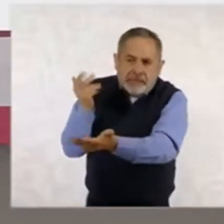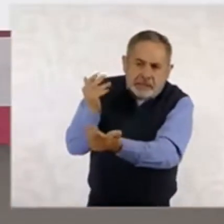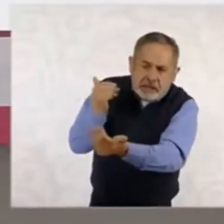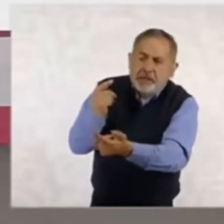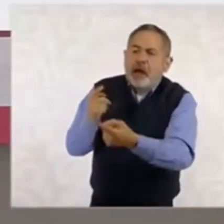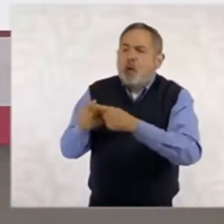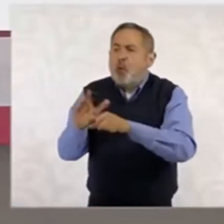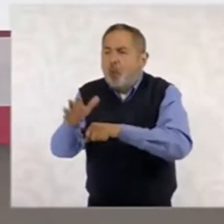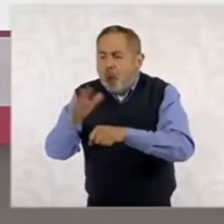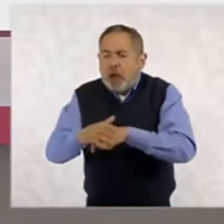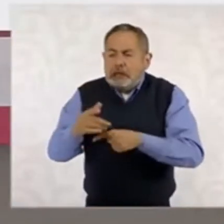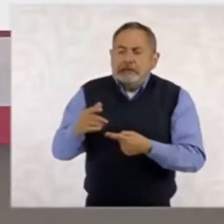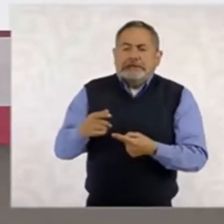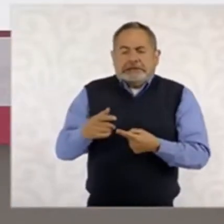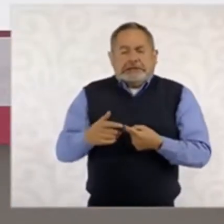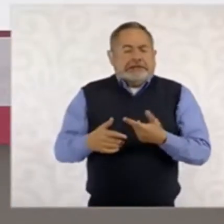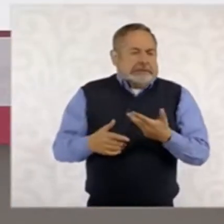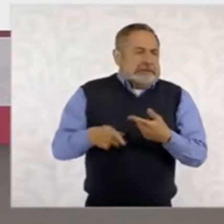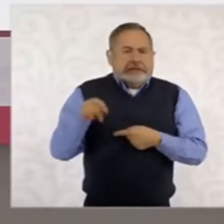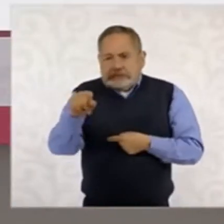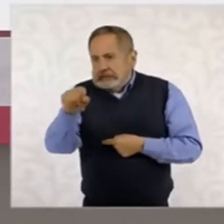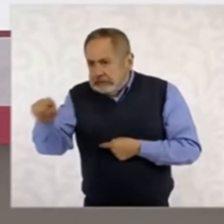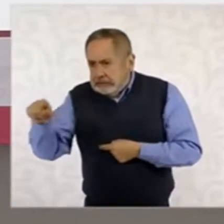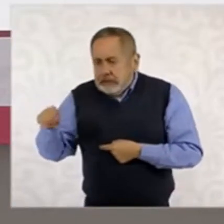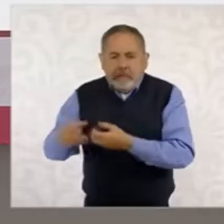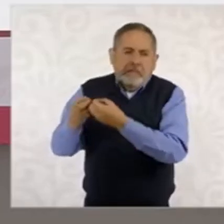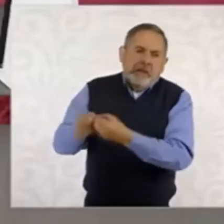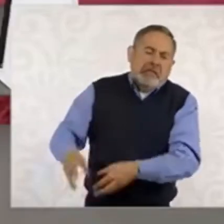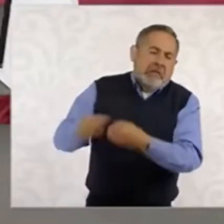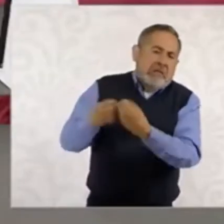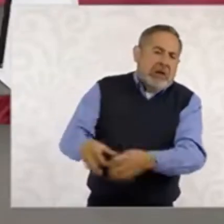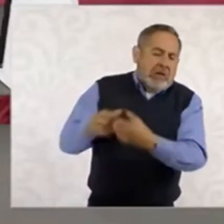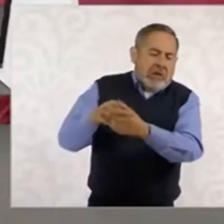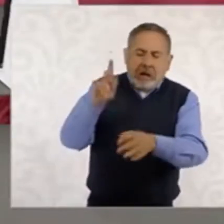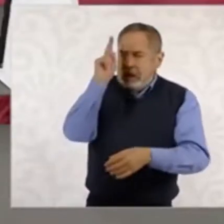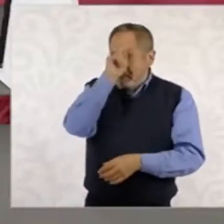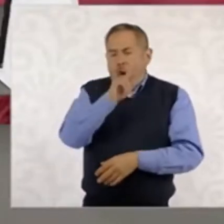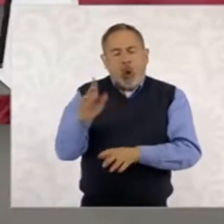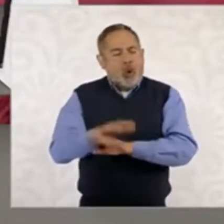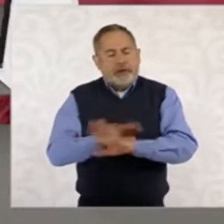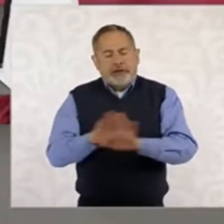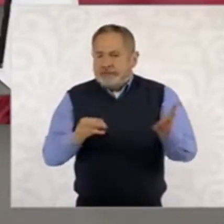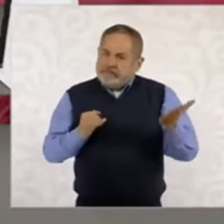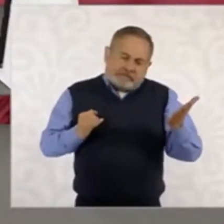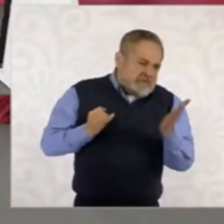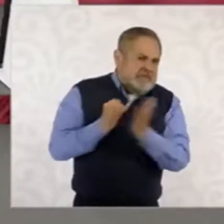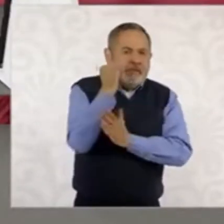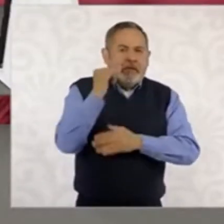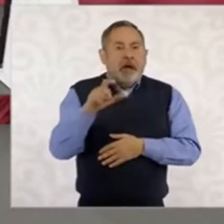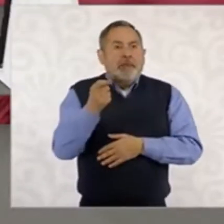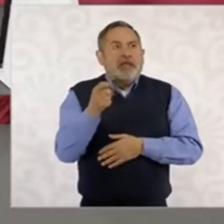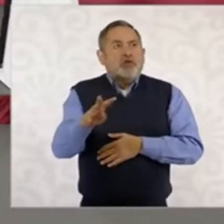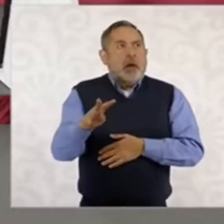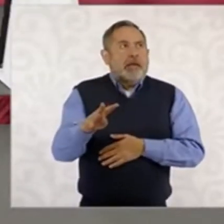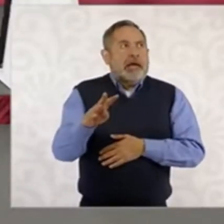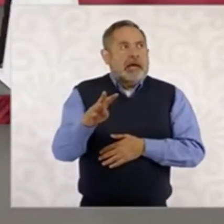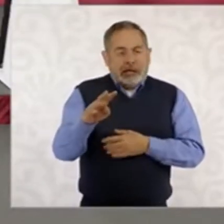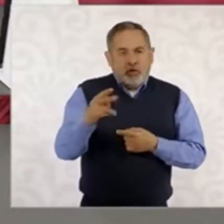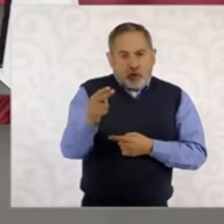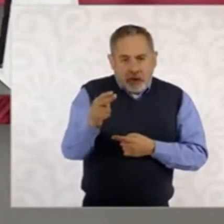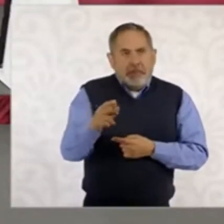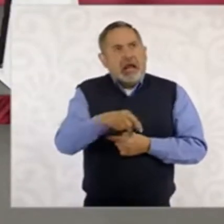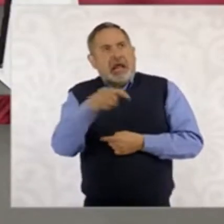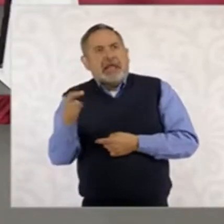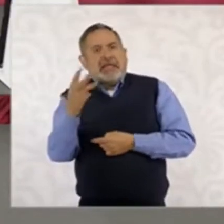las comunidades que habían quedado muy rezagadas. Y iniciamos entonces el 29 de noviembre, el 3 de diciembre, para ver